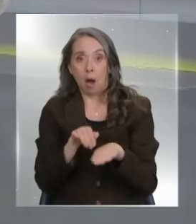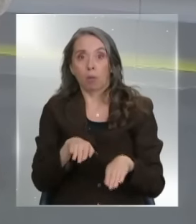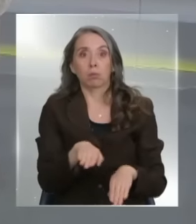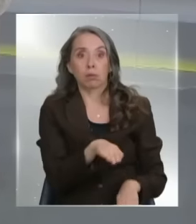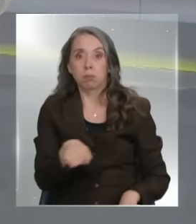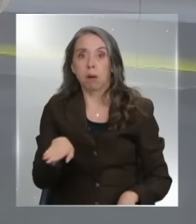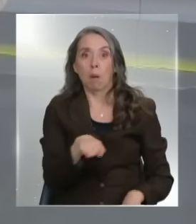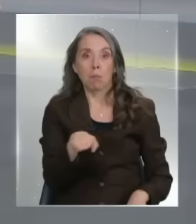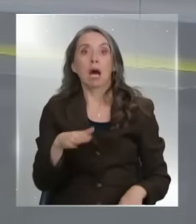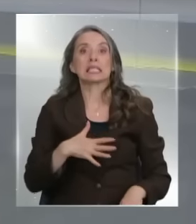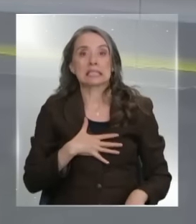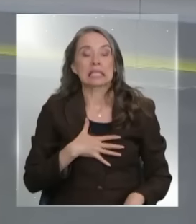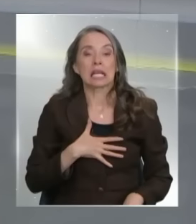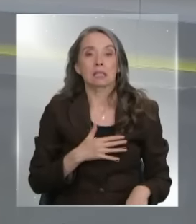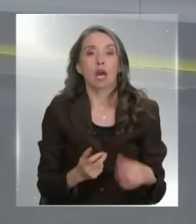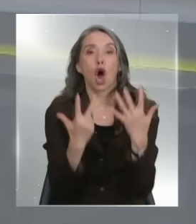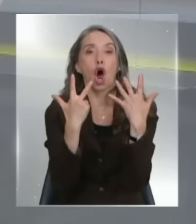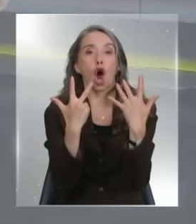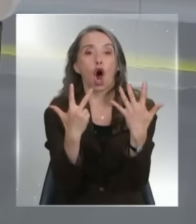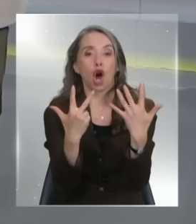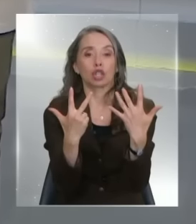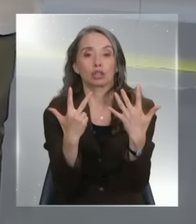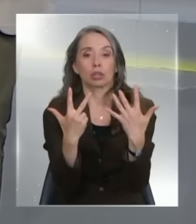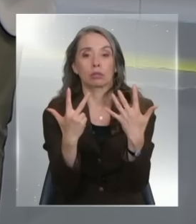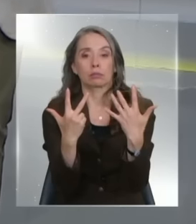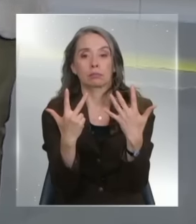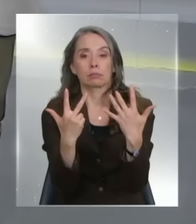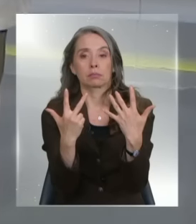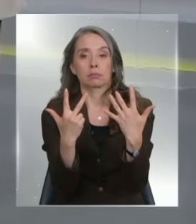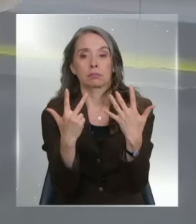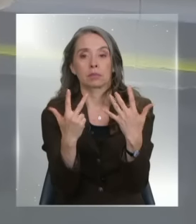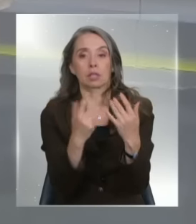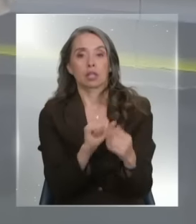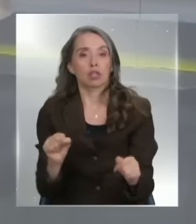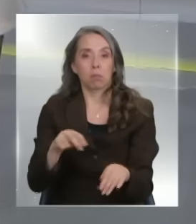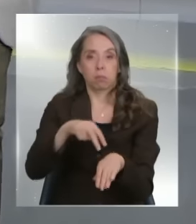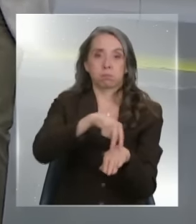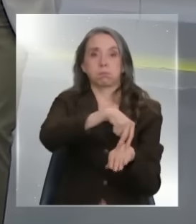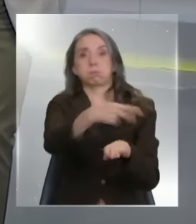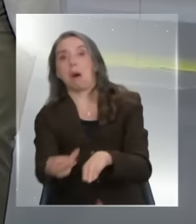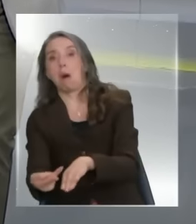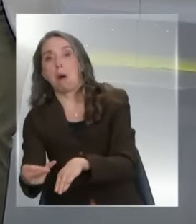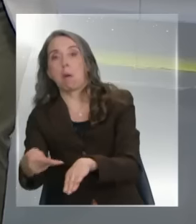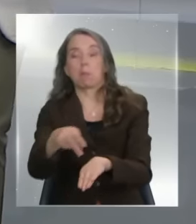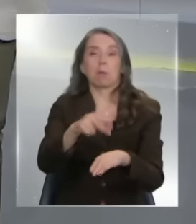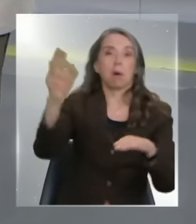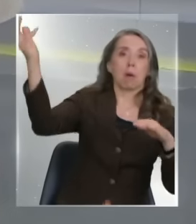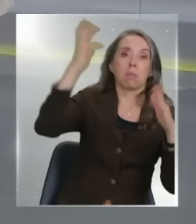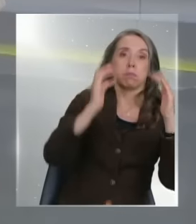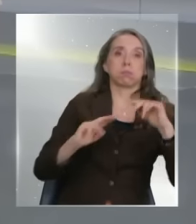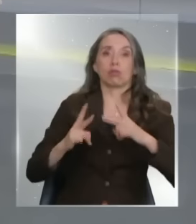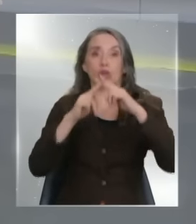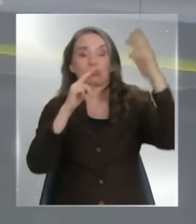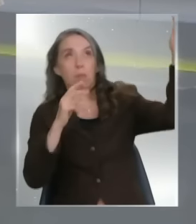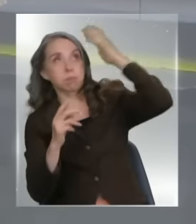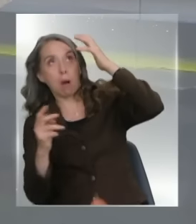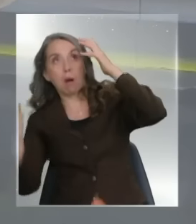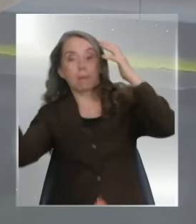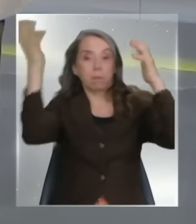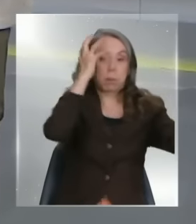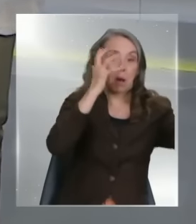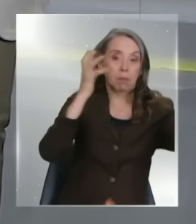movimiento. 8. Dificultad ya derechamente para estar de pie. Caen pedazos de construcciones que